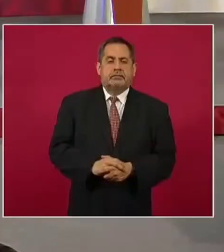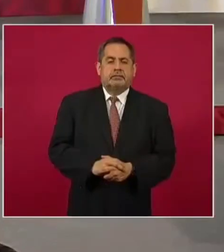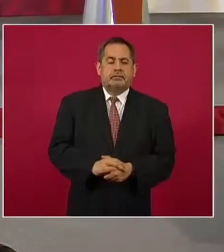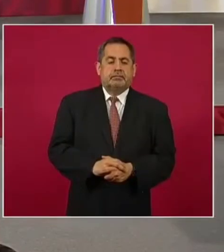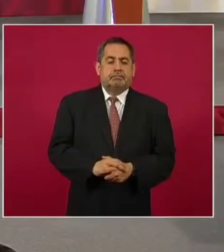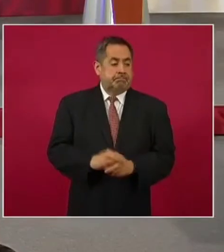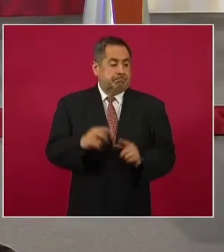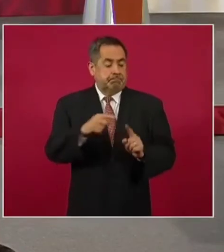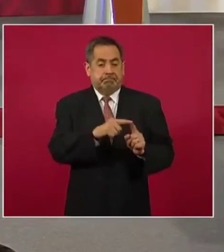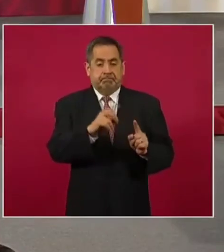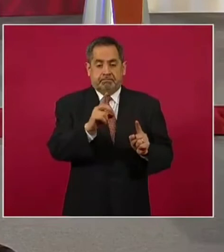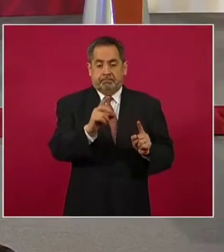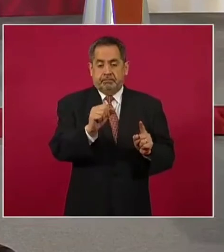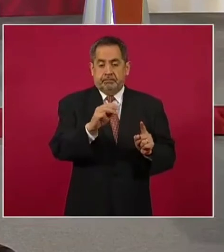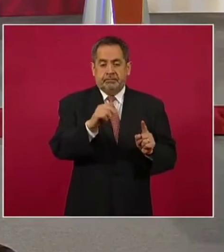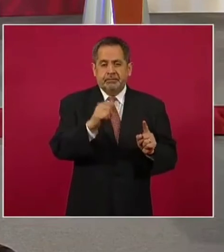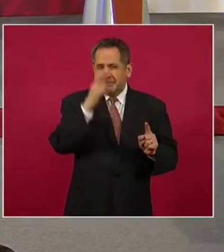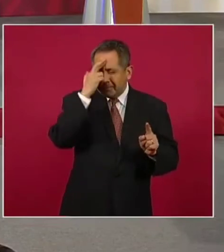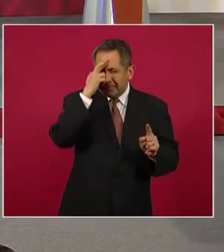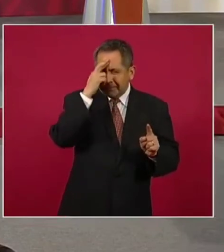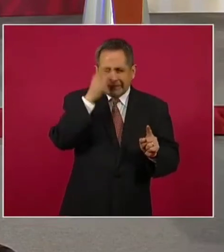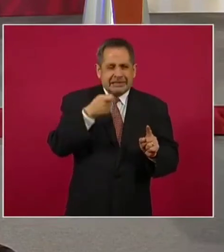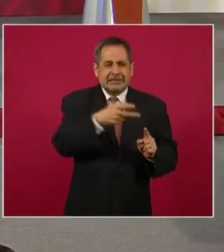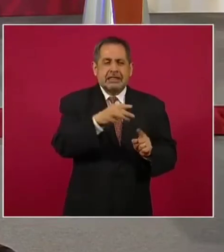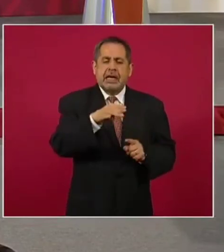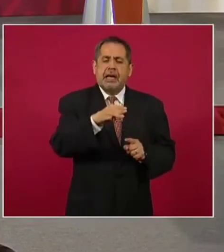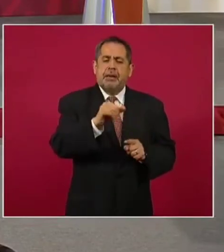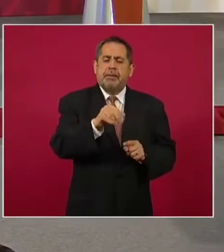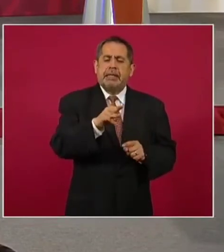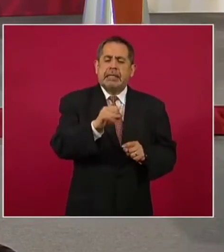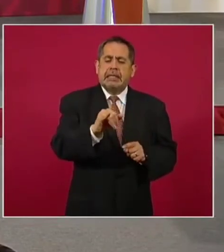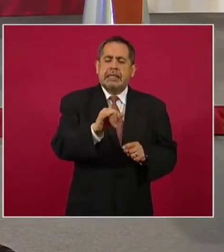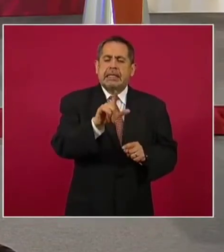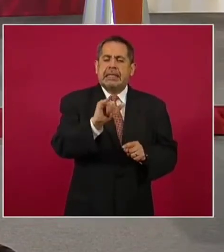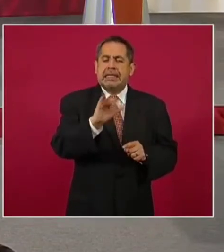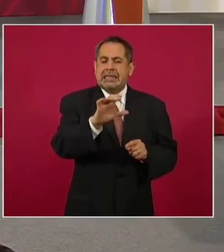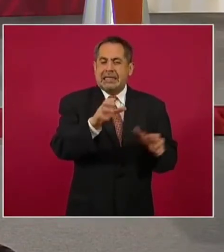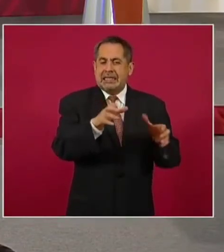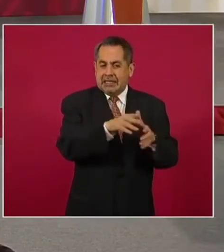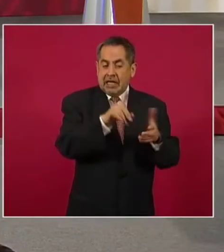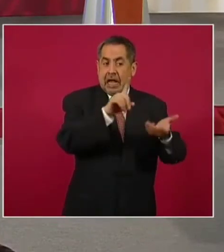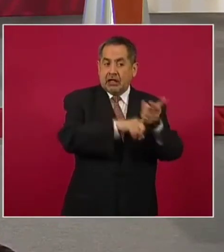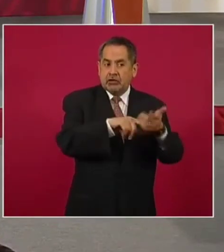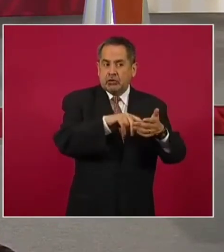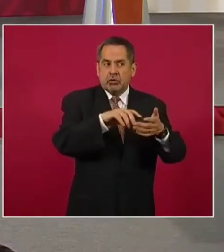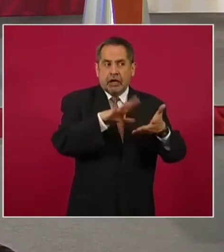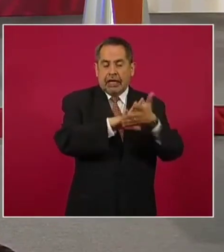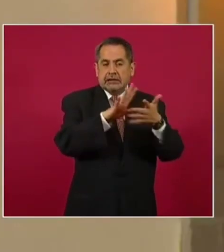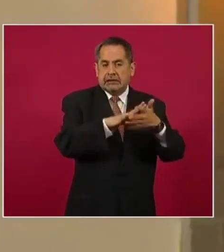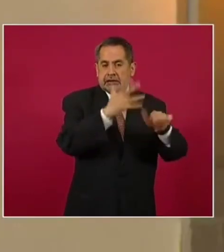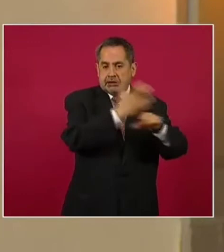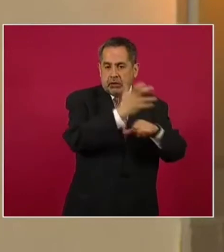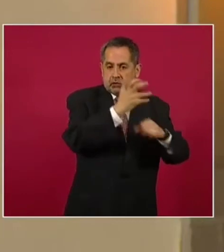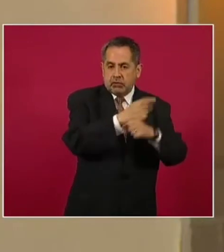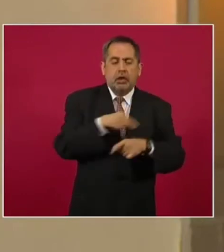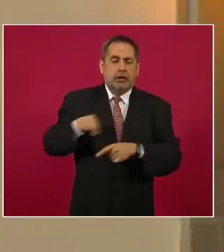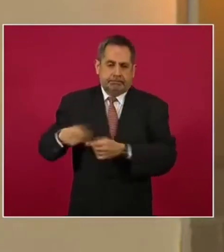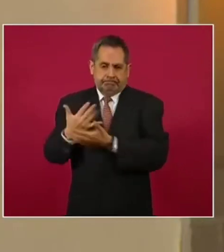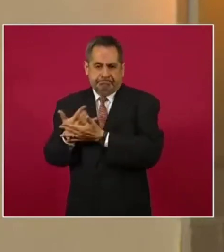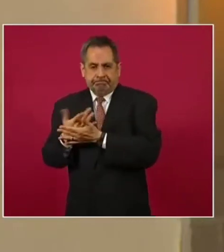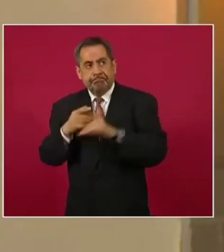dámaso n alias el mini lick que se encuentra en un penal de eeuu estando pendiente la extradición